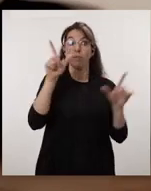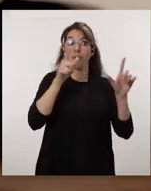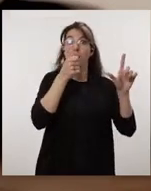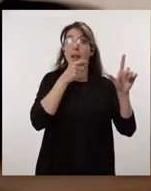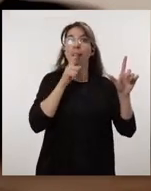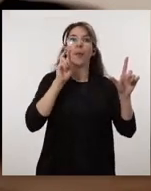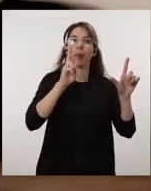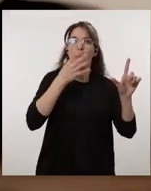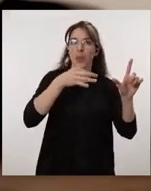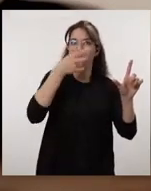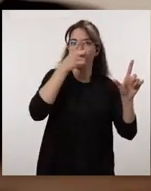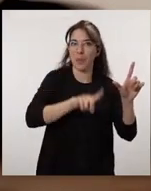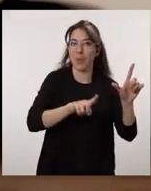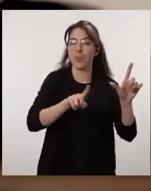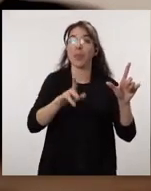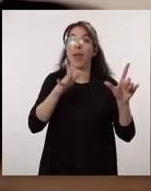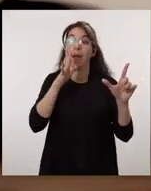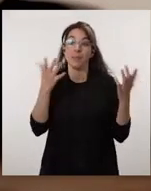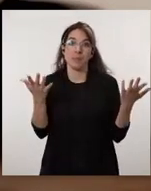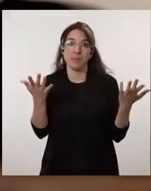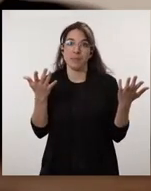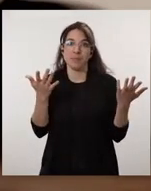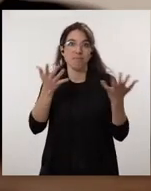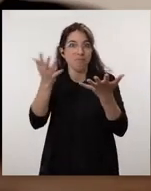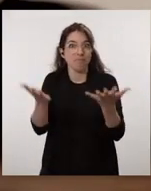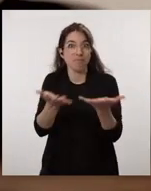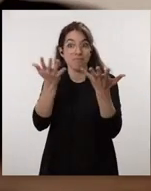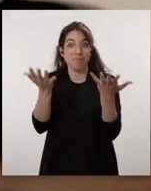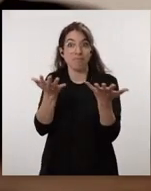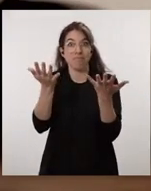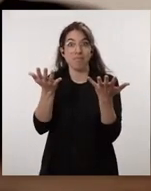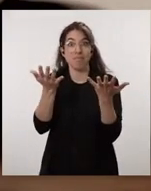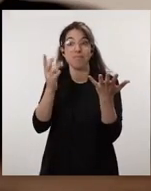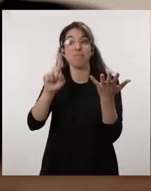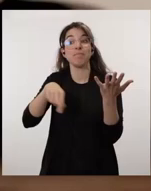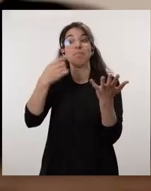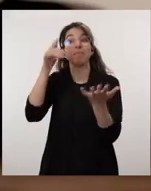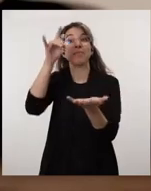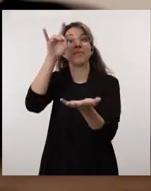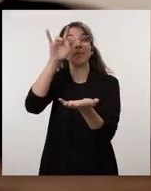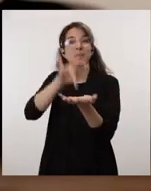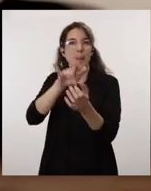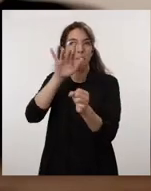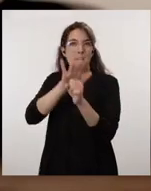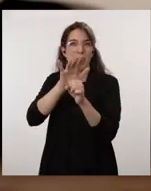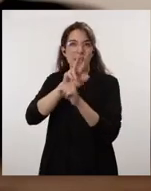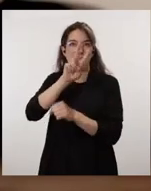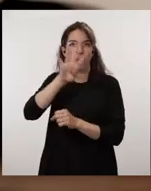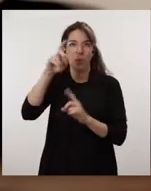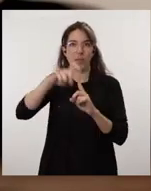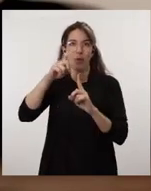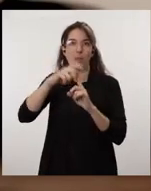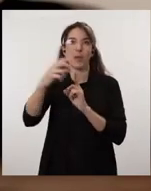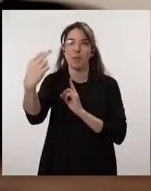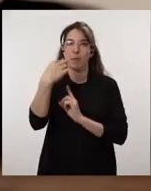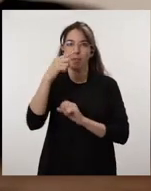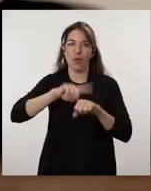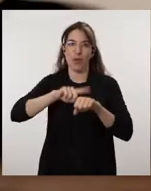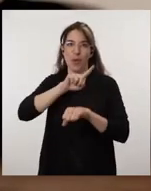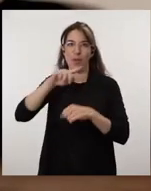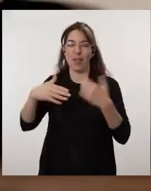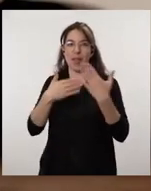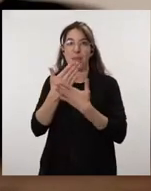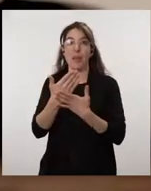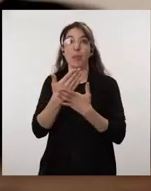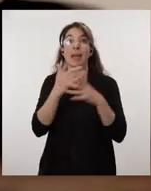ahí al otro lado el próximo martes 24 de mayo a las 11 de la mañana en el canal de televisión de la universidad rey juan